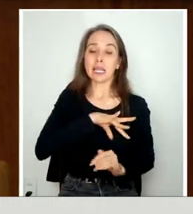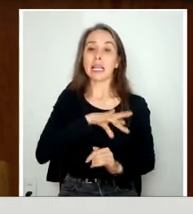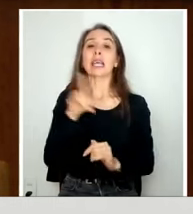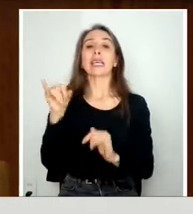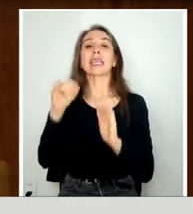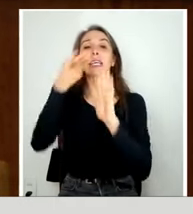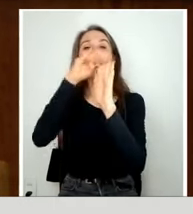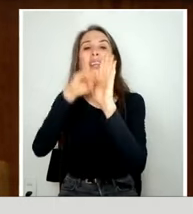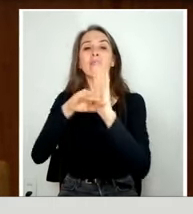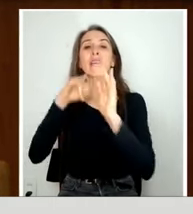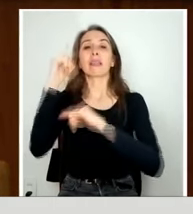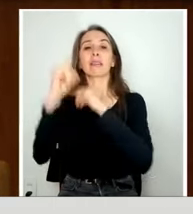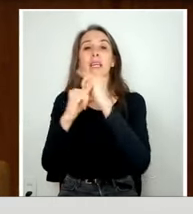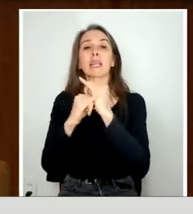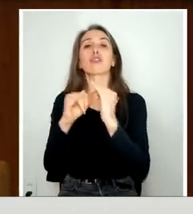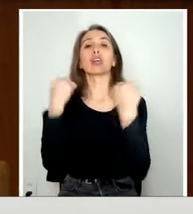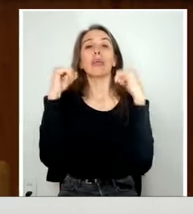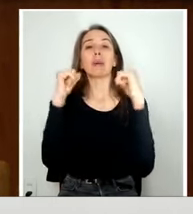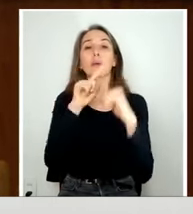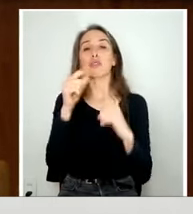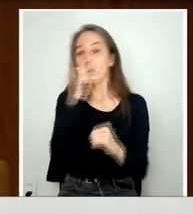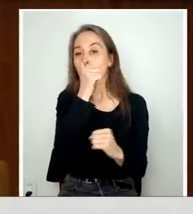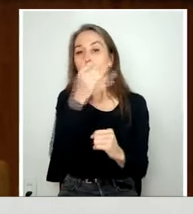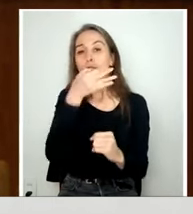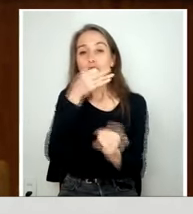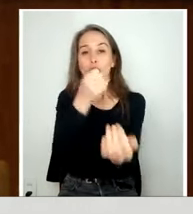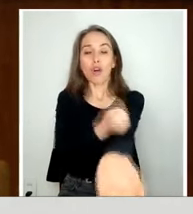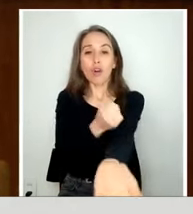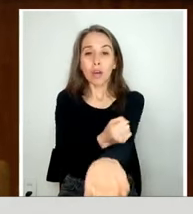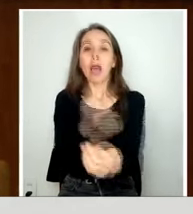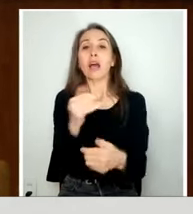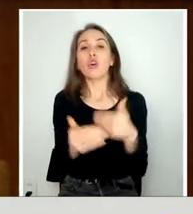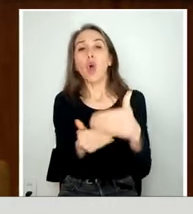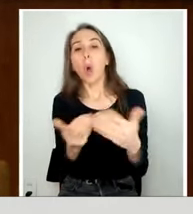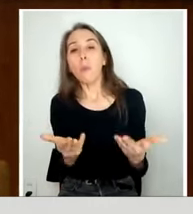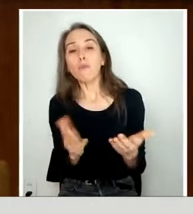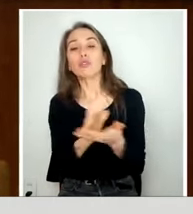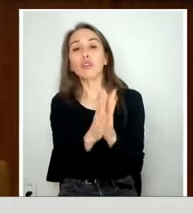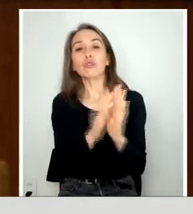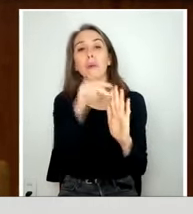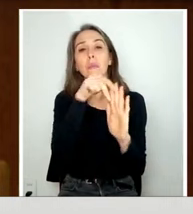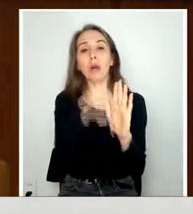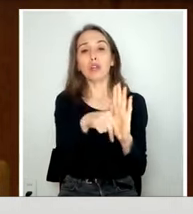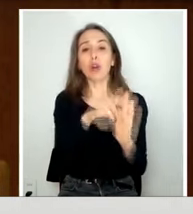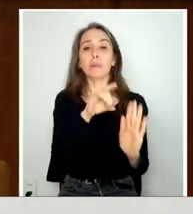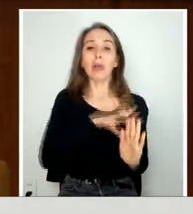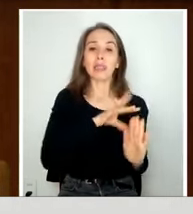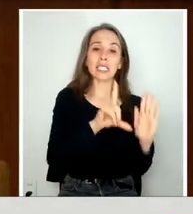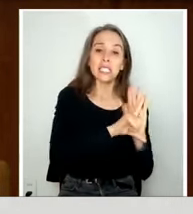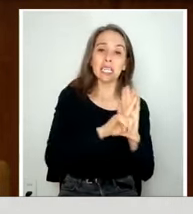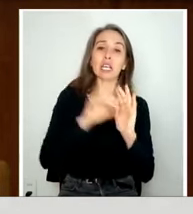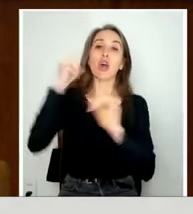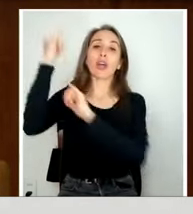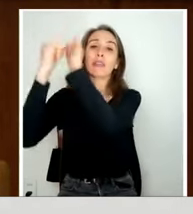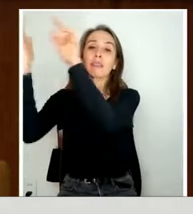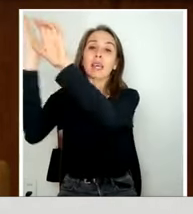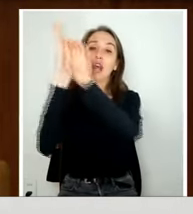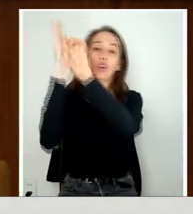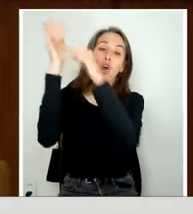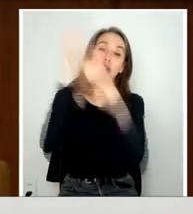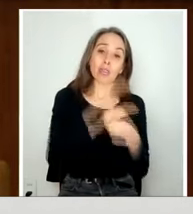las referidas A sus áreas técnicas y operativas y la aplicación de toda otra normativa nacional e internacional antidopaje que esté vigente en el país